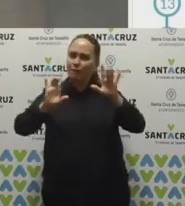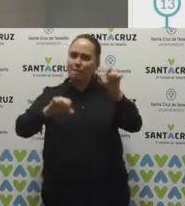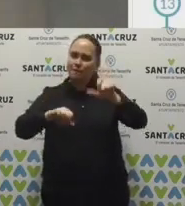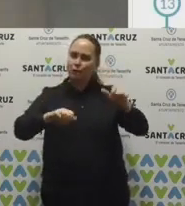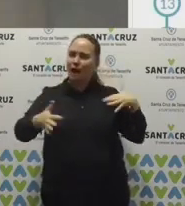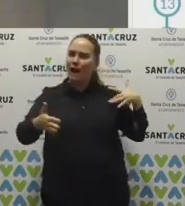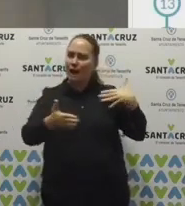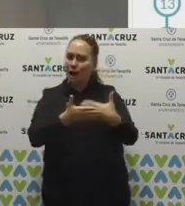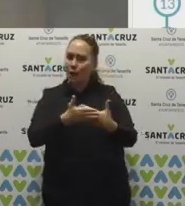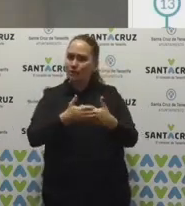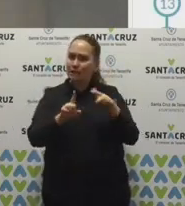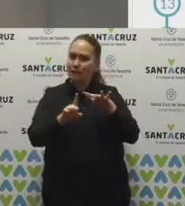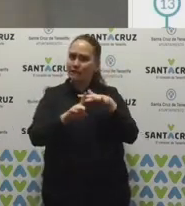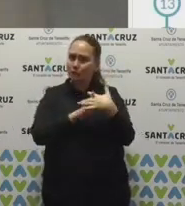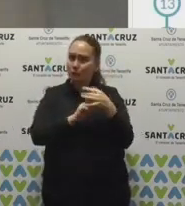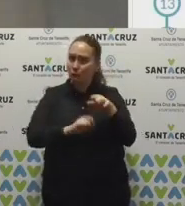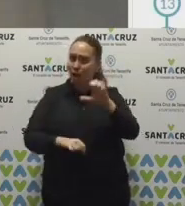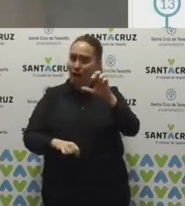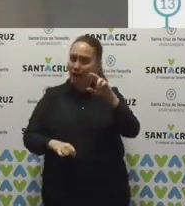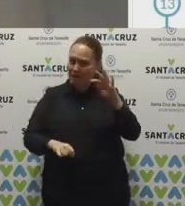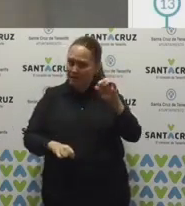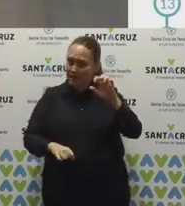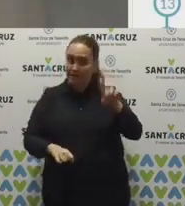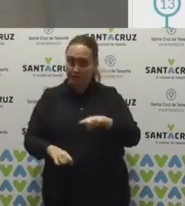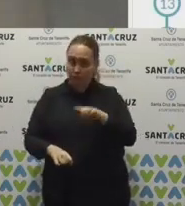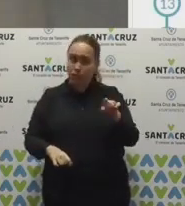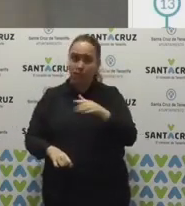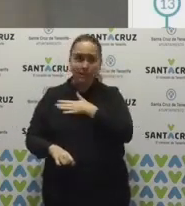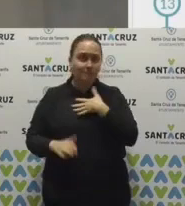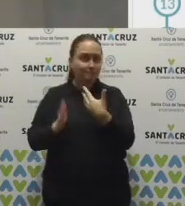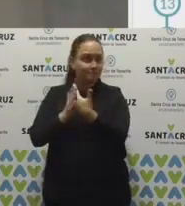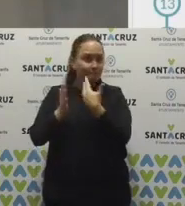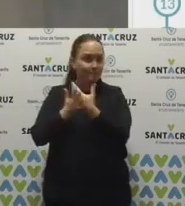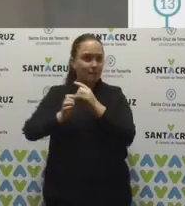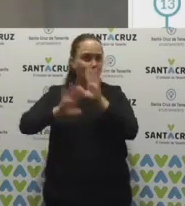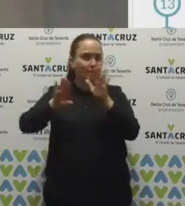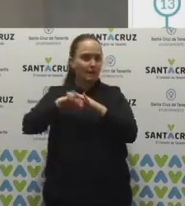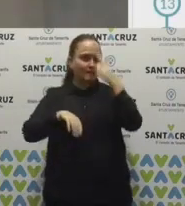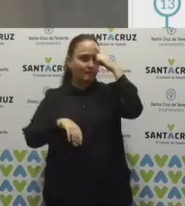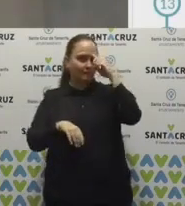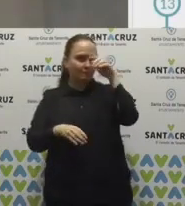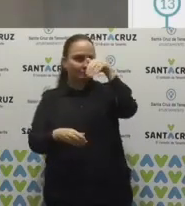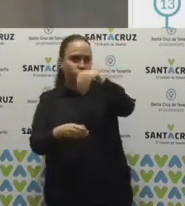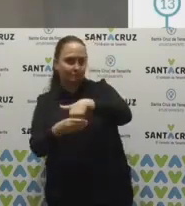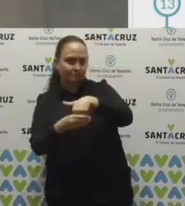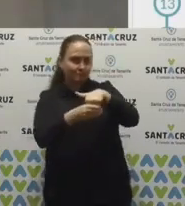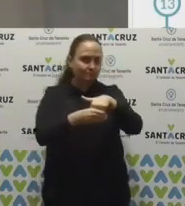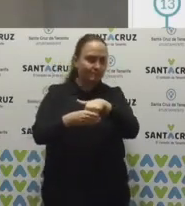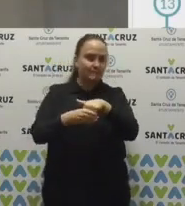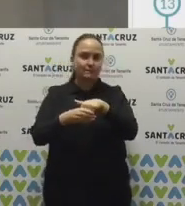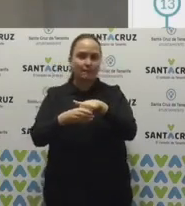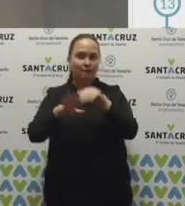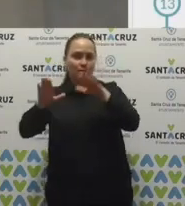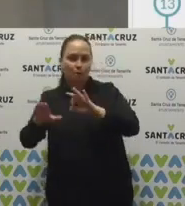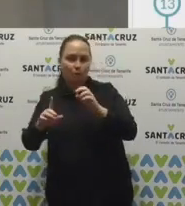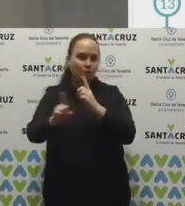situación de arte queríamos saberlo por pues para poder tomar un posicionamiento referente a la transaccional